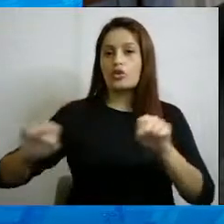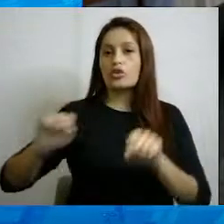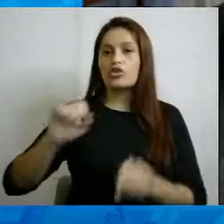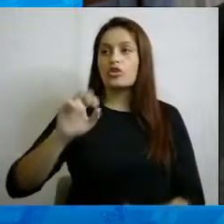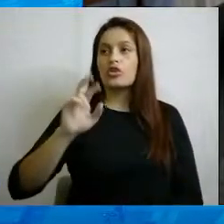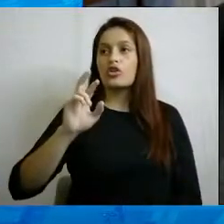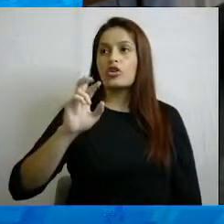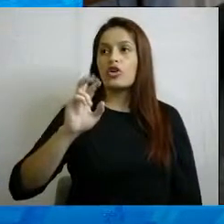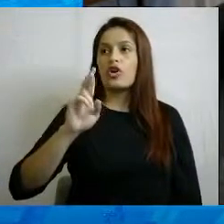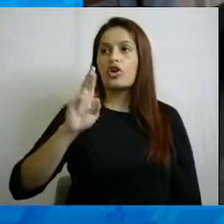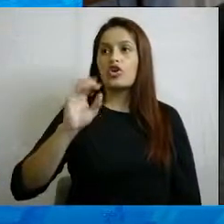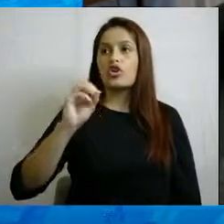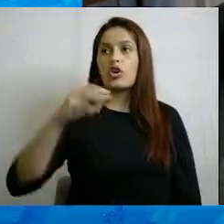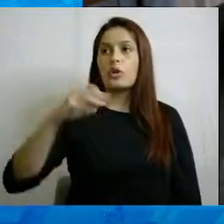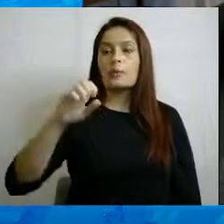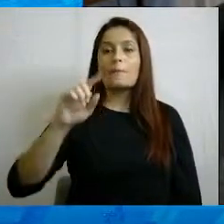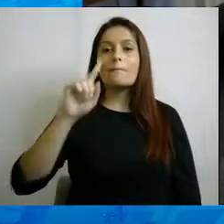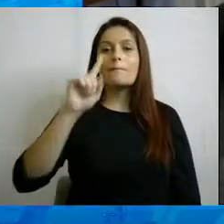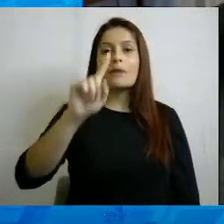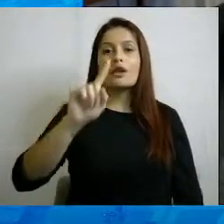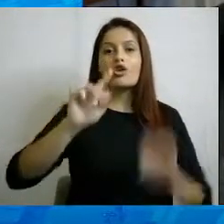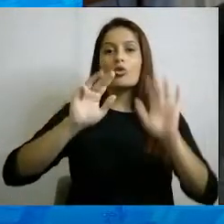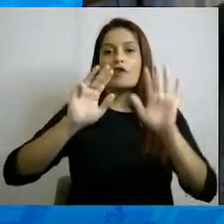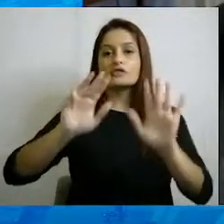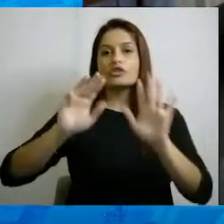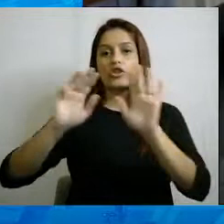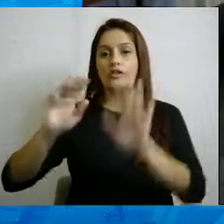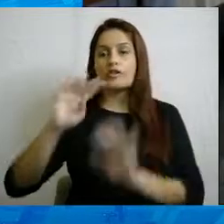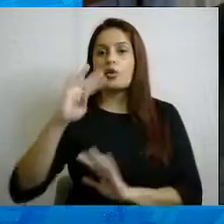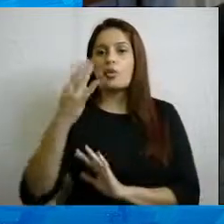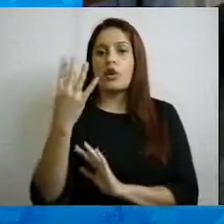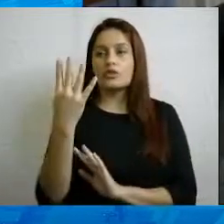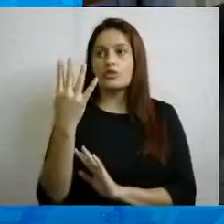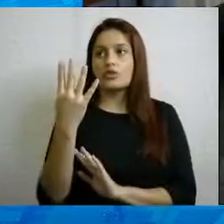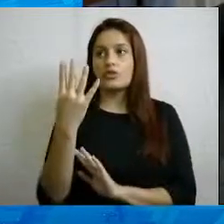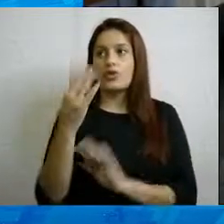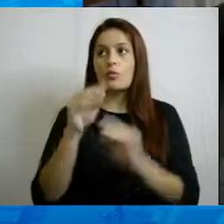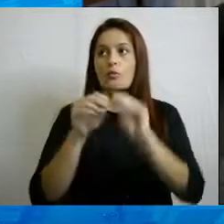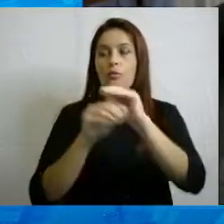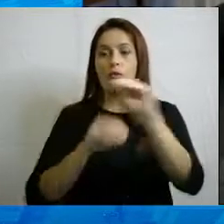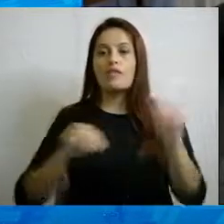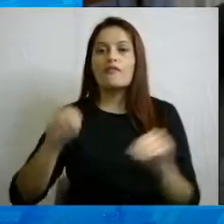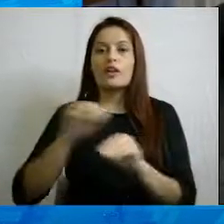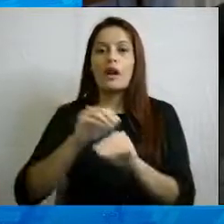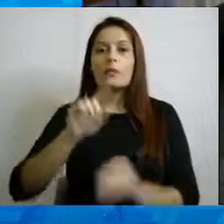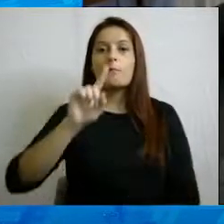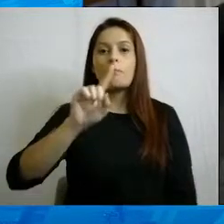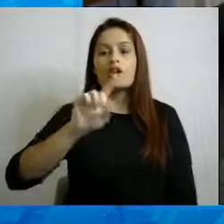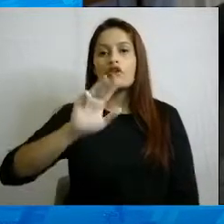Romesa, iniciado en 1994, modificado en